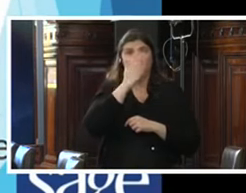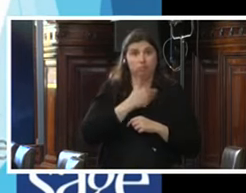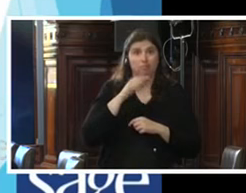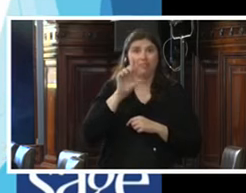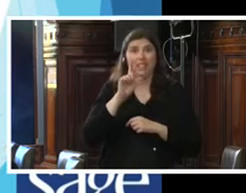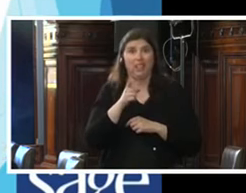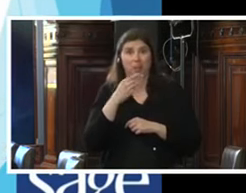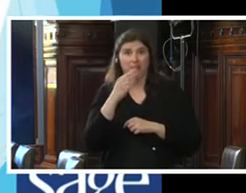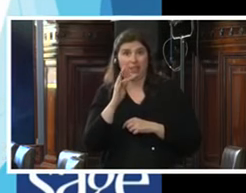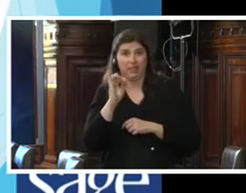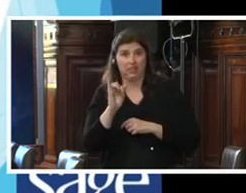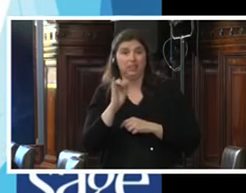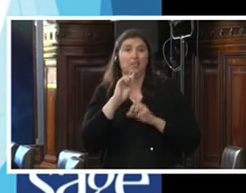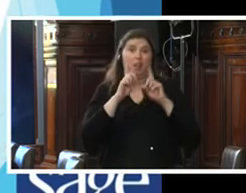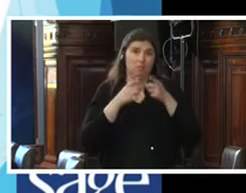en